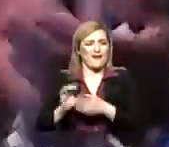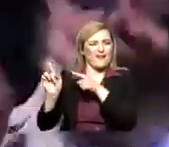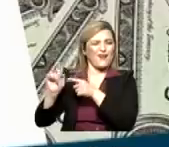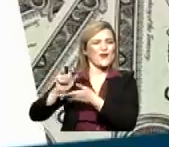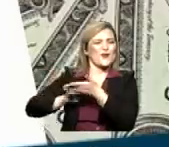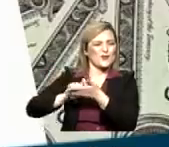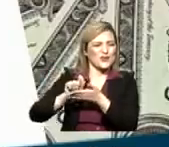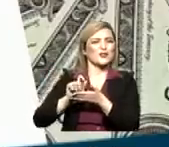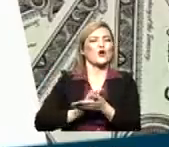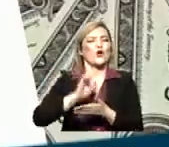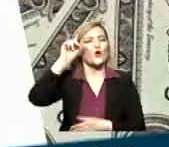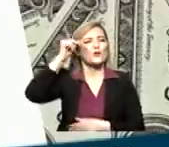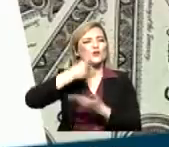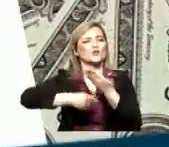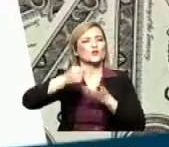un contrato por